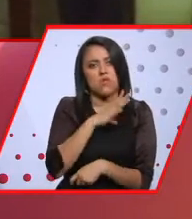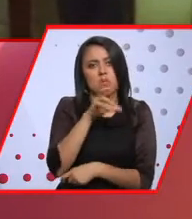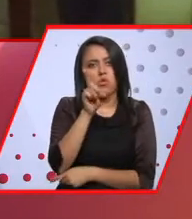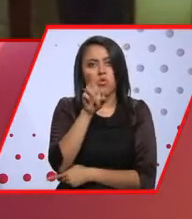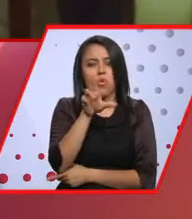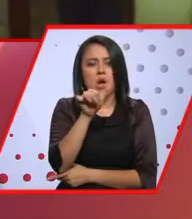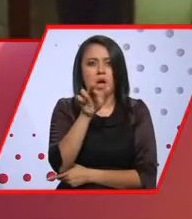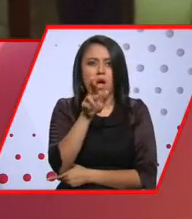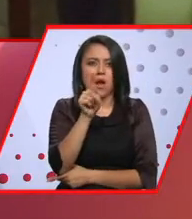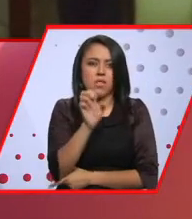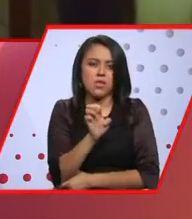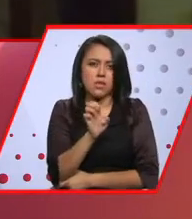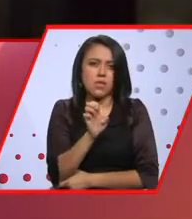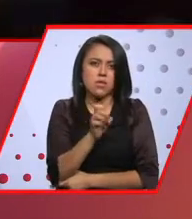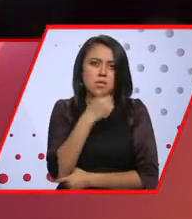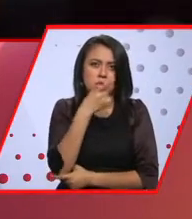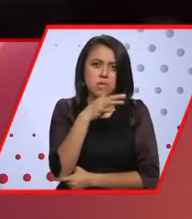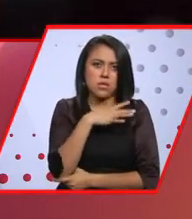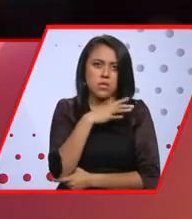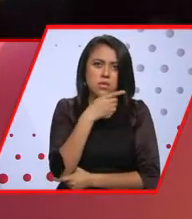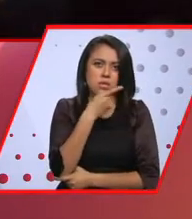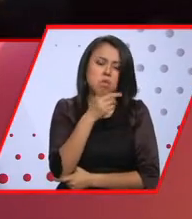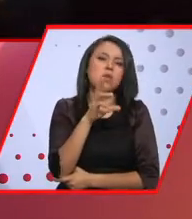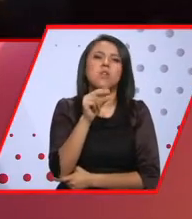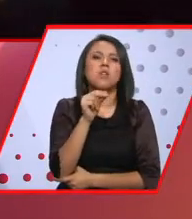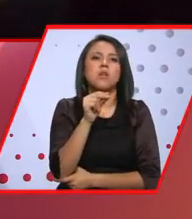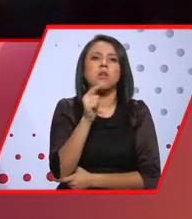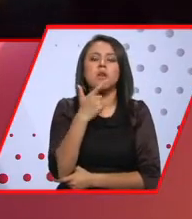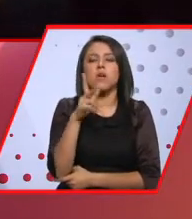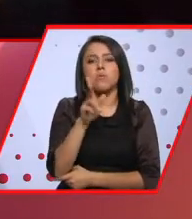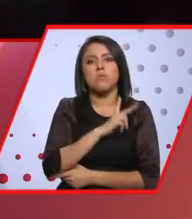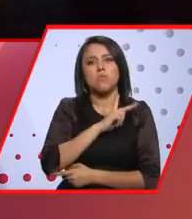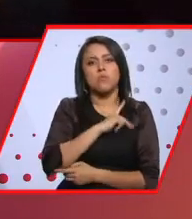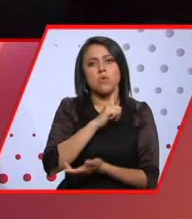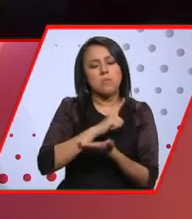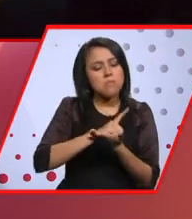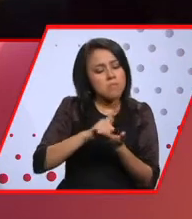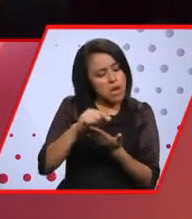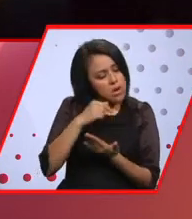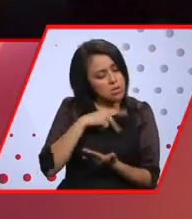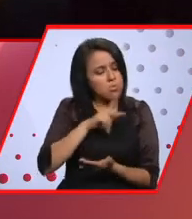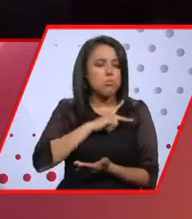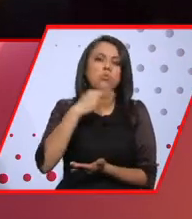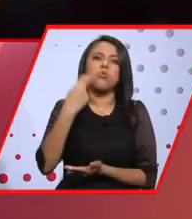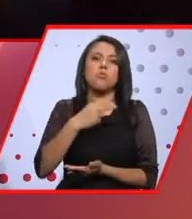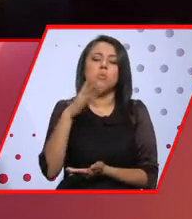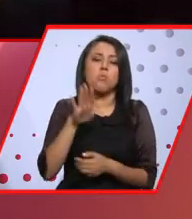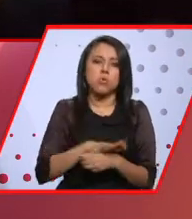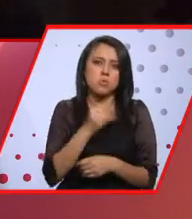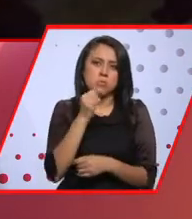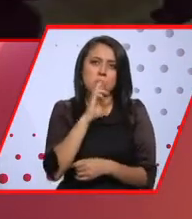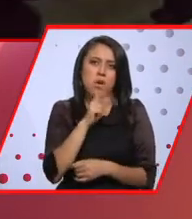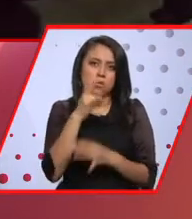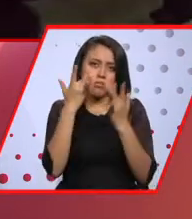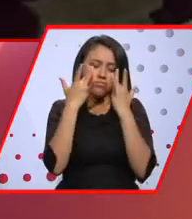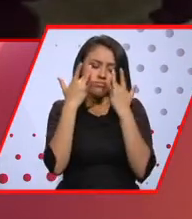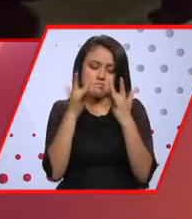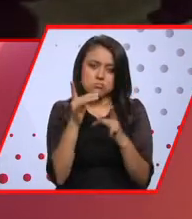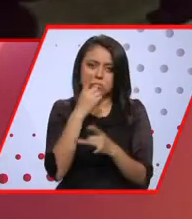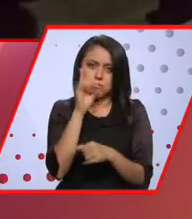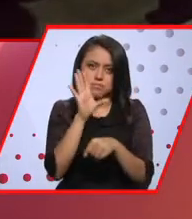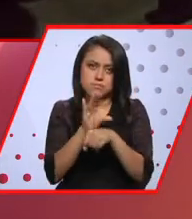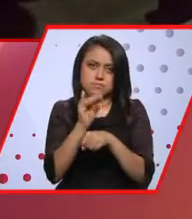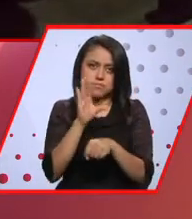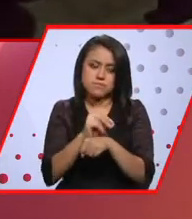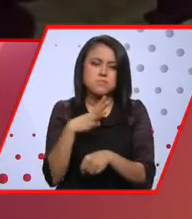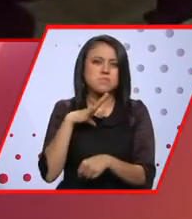Duarte. Cuando recién renunciaba, dijo que iba a limpiar su nombre y por eso renunciaba momentáneamente, pedía una licencia al gobierno del